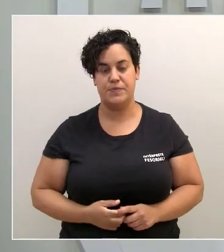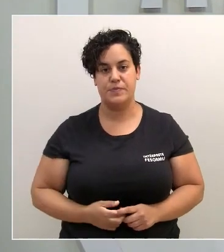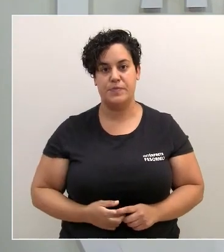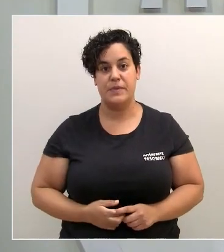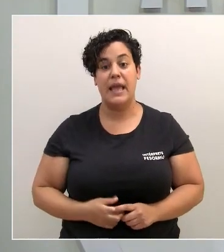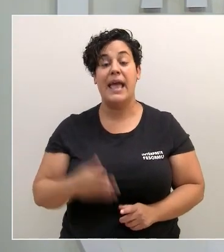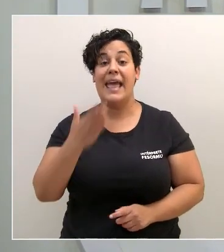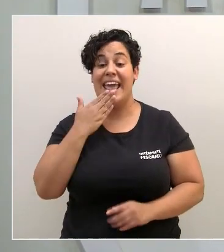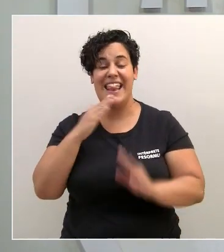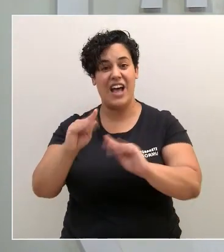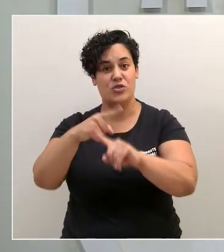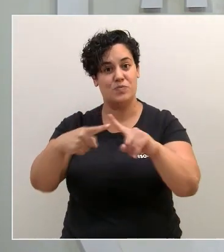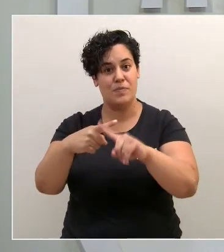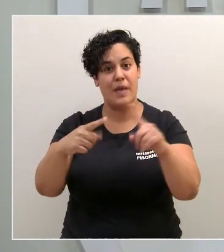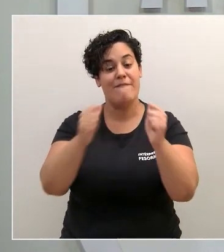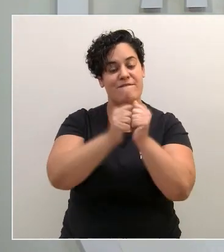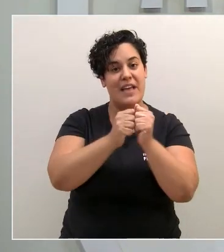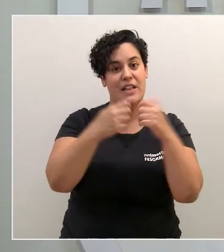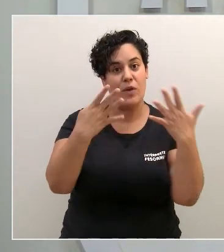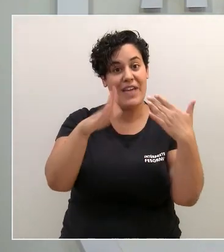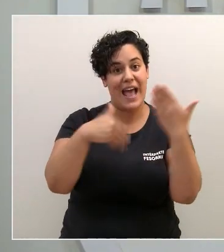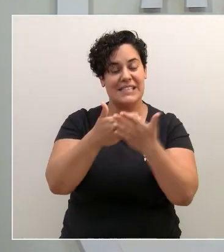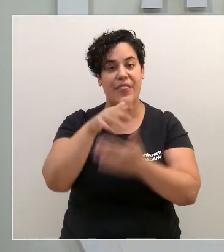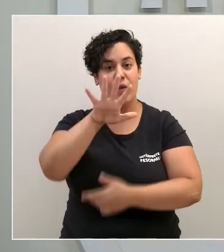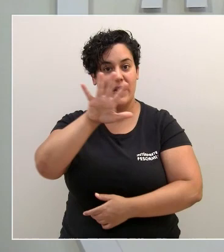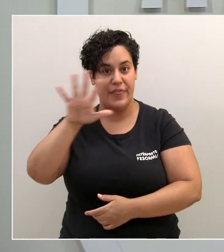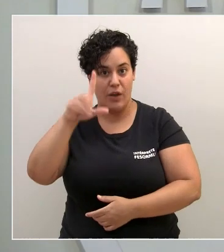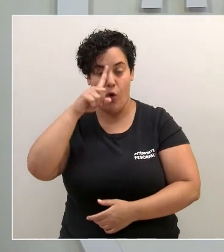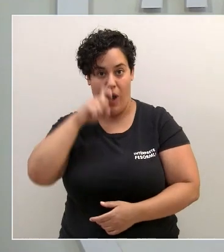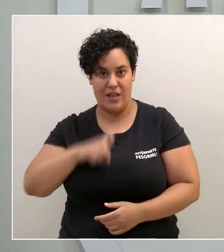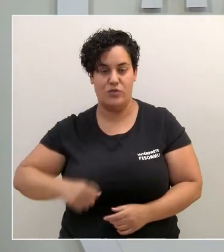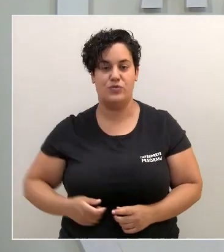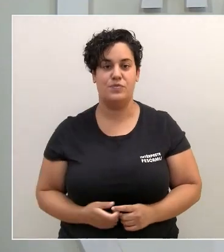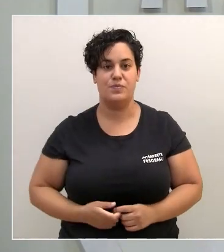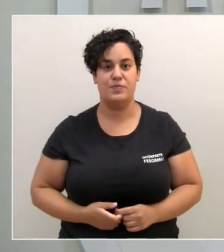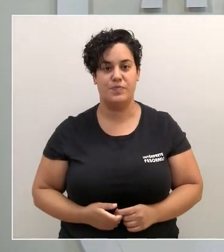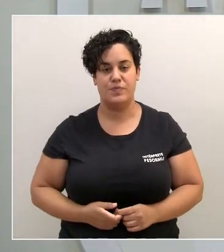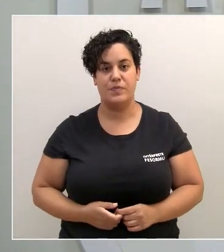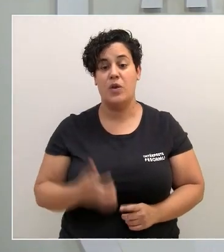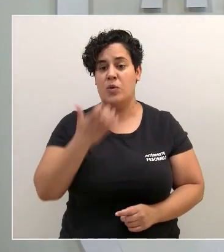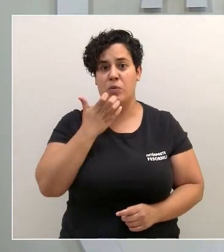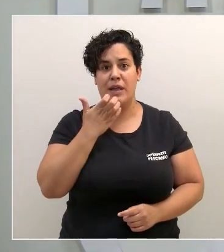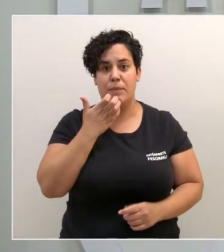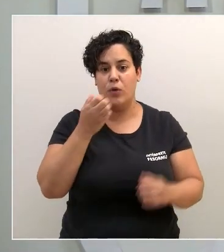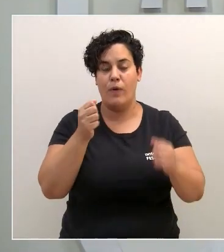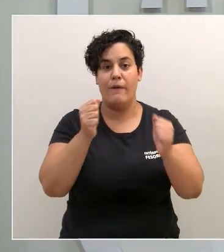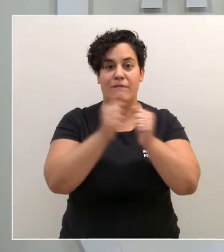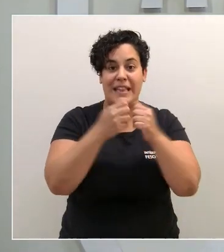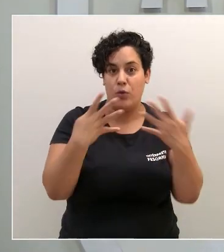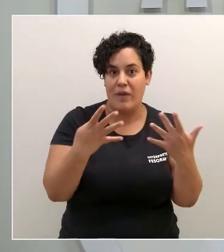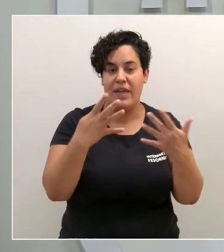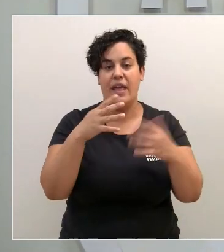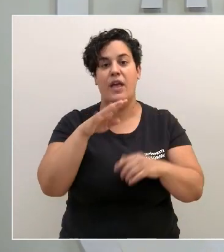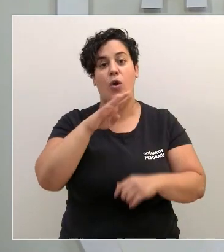edad media oscila entre los 29 y los 55 años. Y así tenemos, por ejemplo, 29,